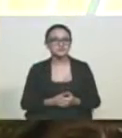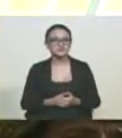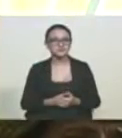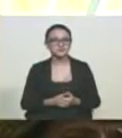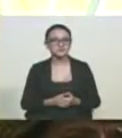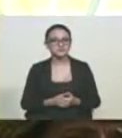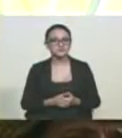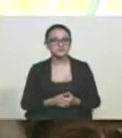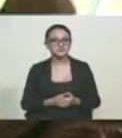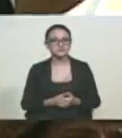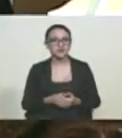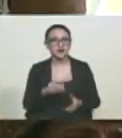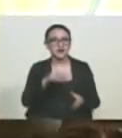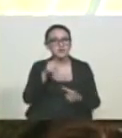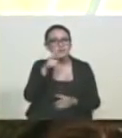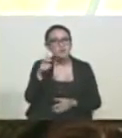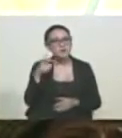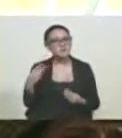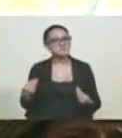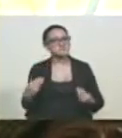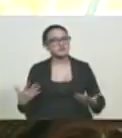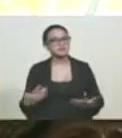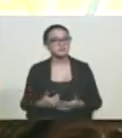arena, ¿y el pueblo qué?